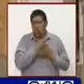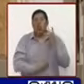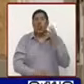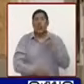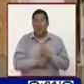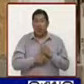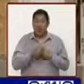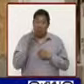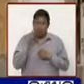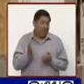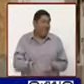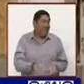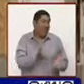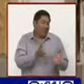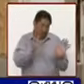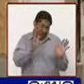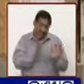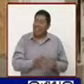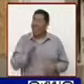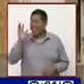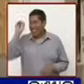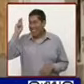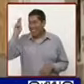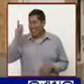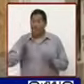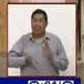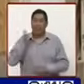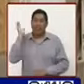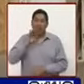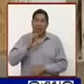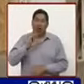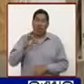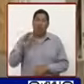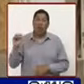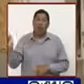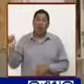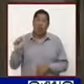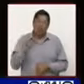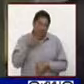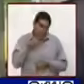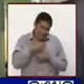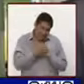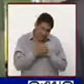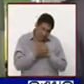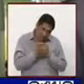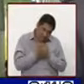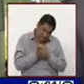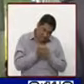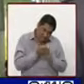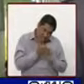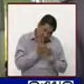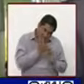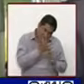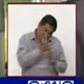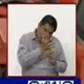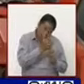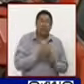madre que le dejaba cuando ella se ausentaba a la ciudad de Cochabamba para cometer este lamentable hecho. En realidad el